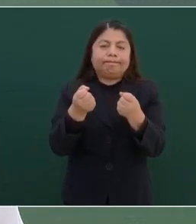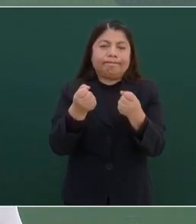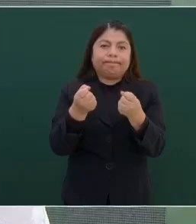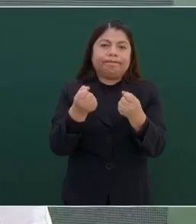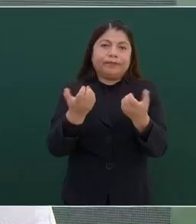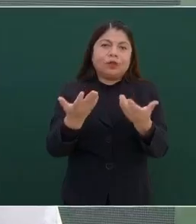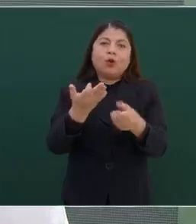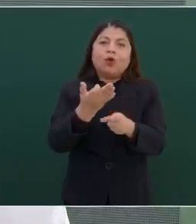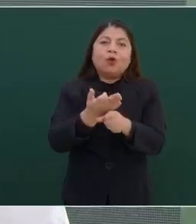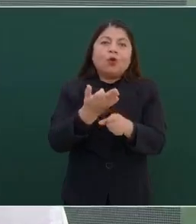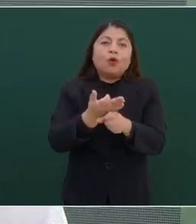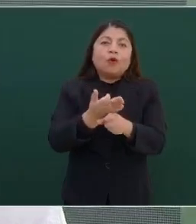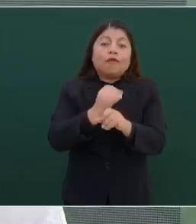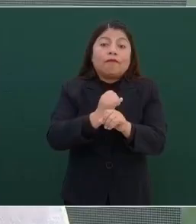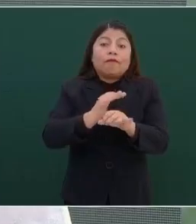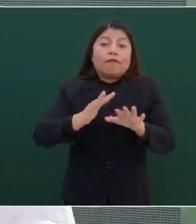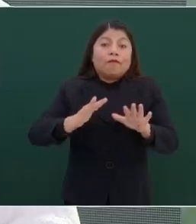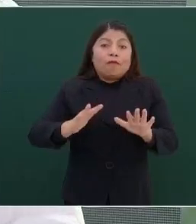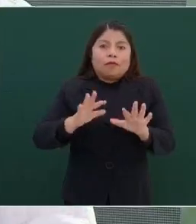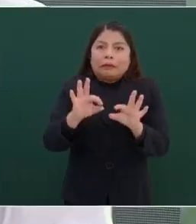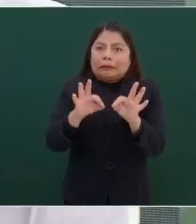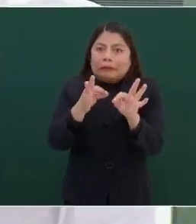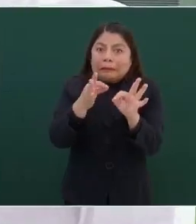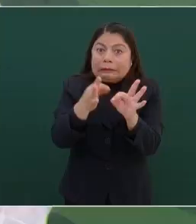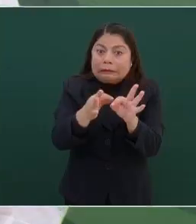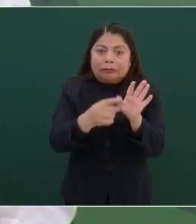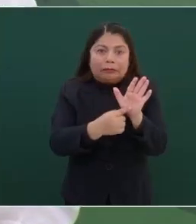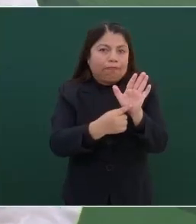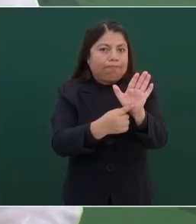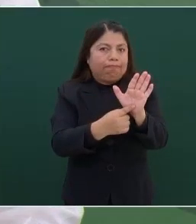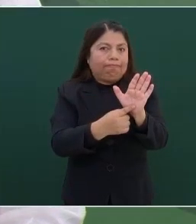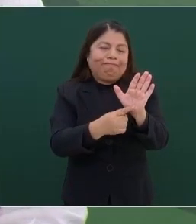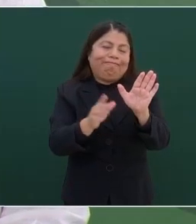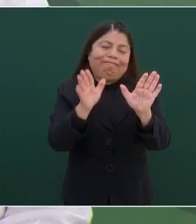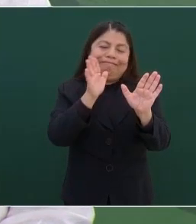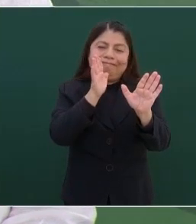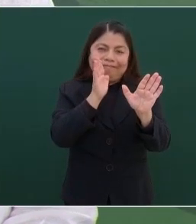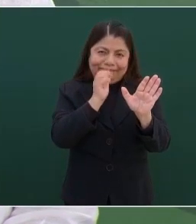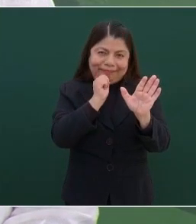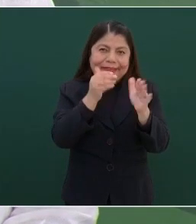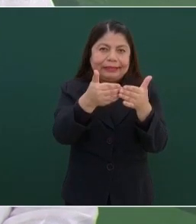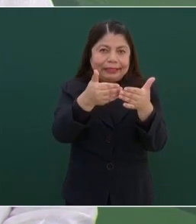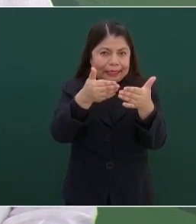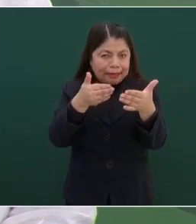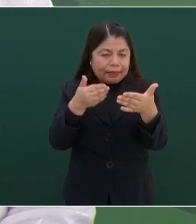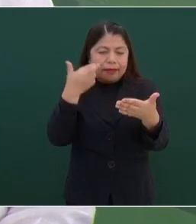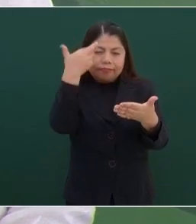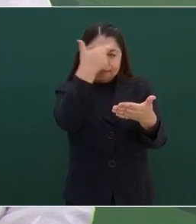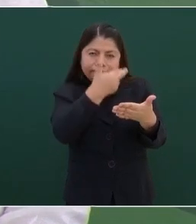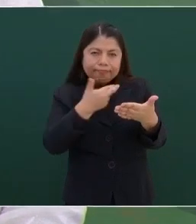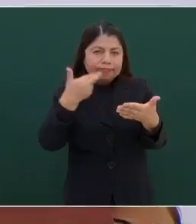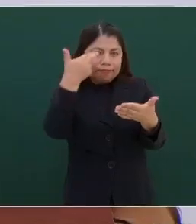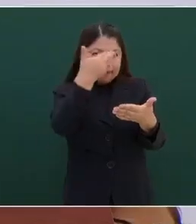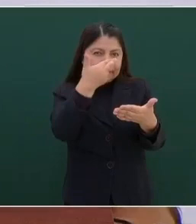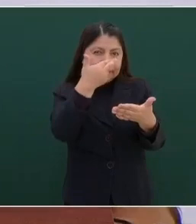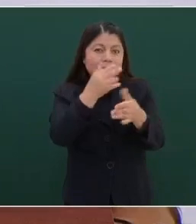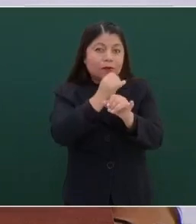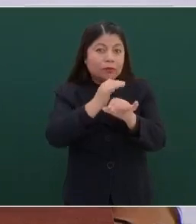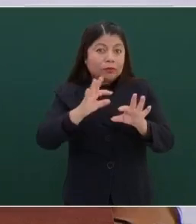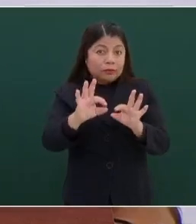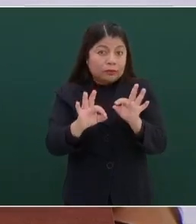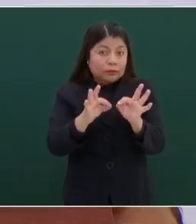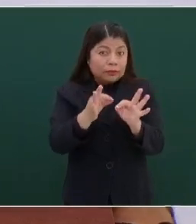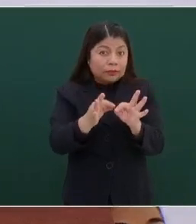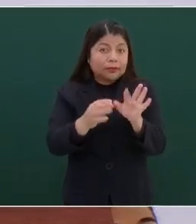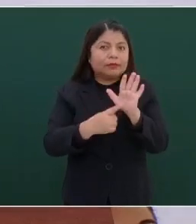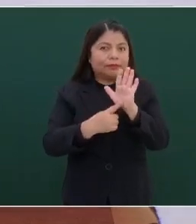dar a conocer algo sin tener todos los elementos, pero fue lo